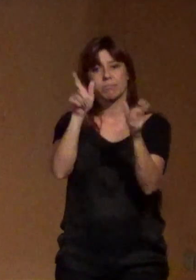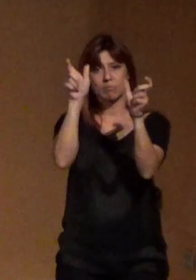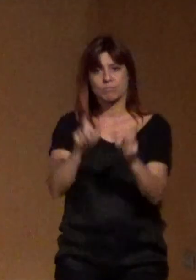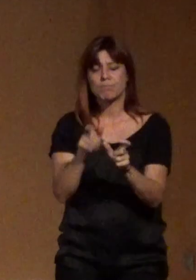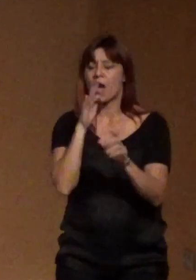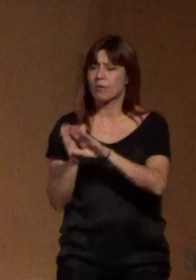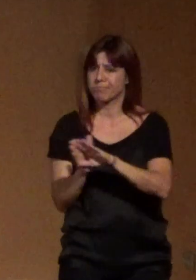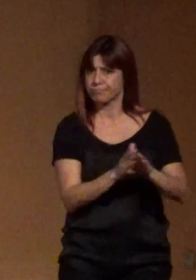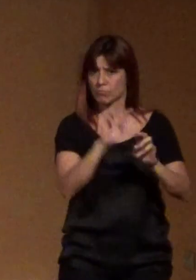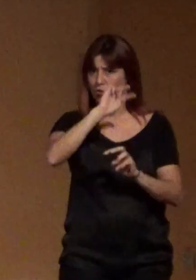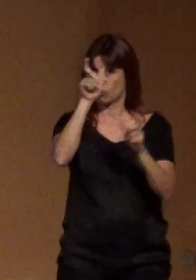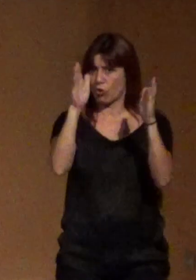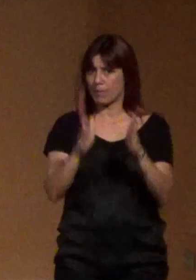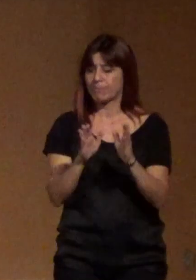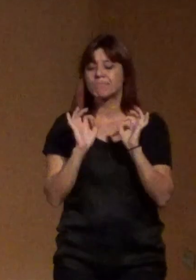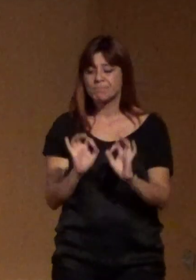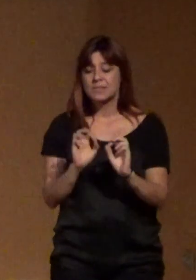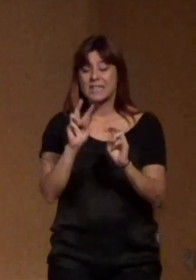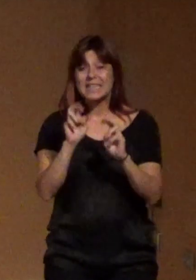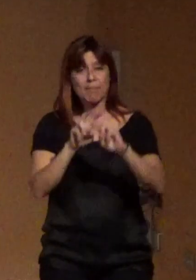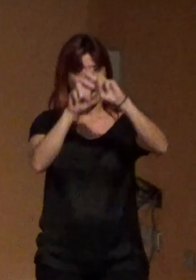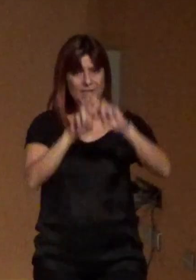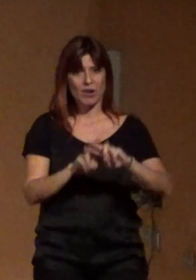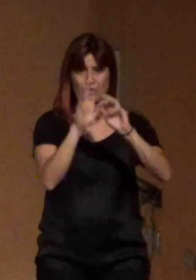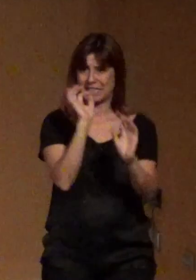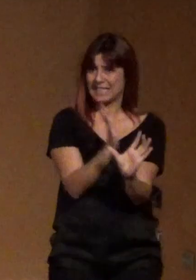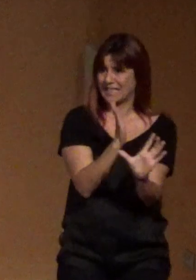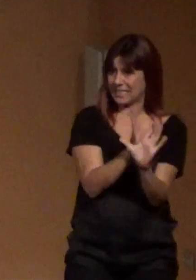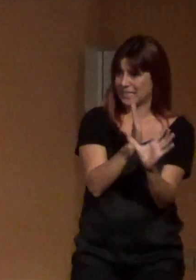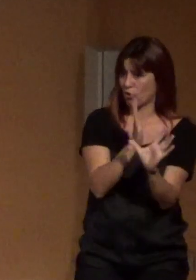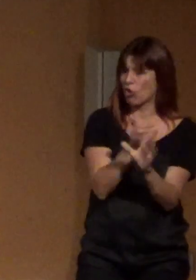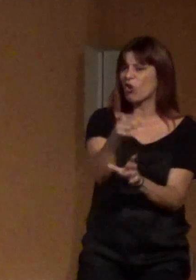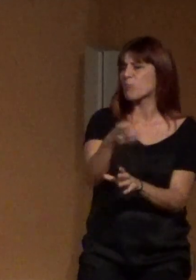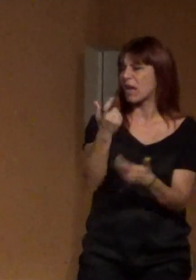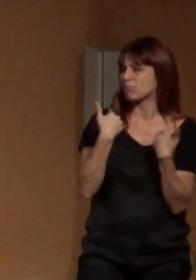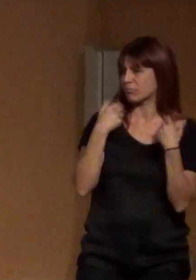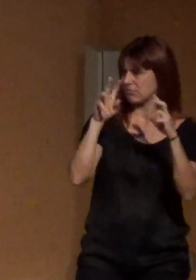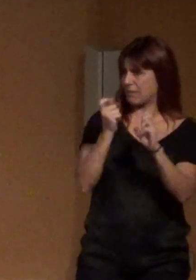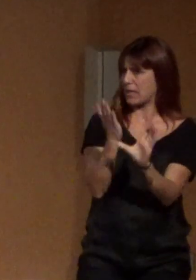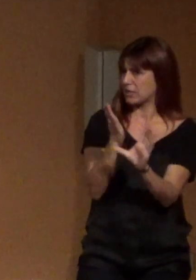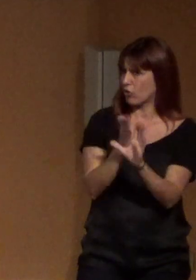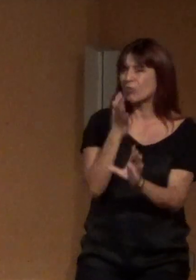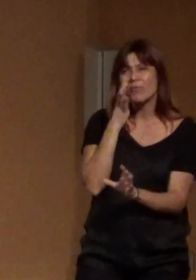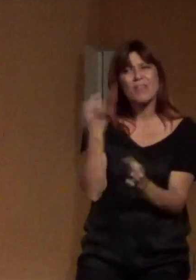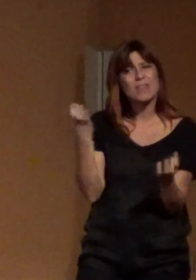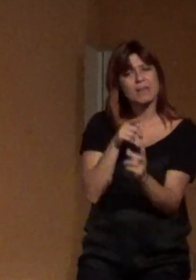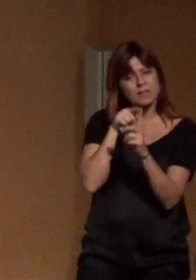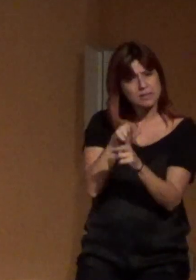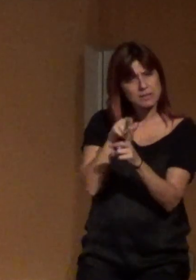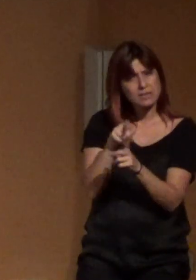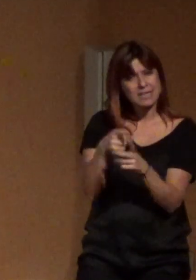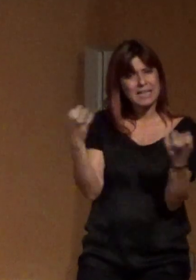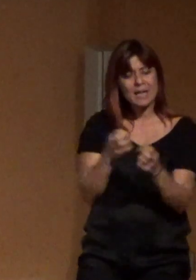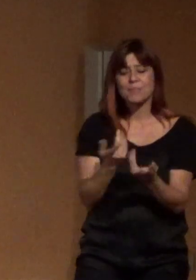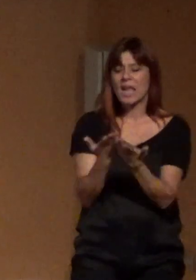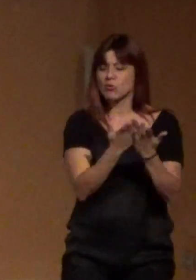Otro apartado, la valoración neuropsicológica. No voy a insistir porque eso habrá neuropsicólogos, pero hay que insistir en que, dado que el diagnóstico es clínico,